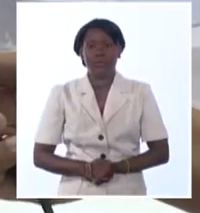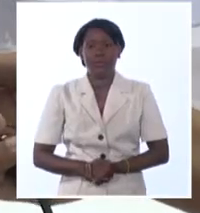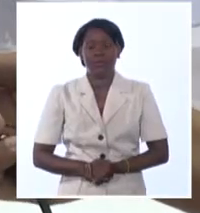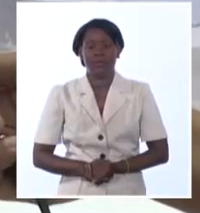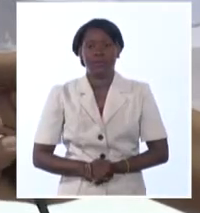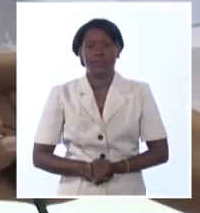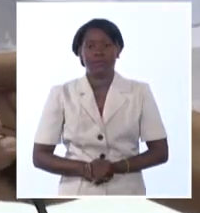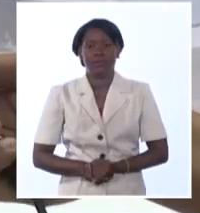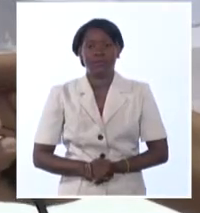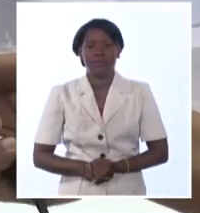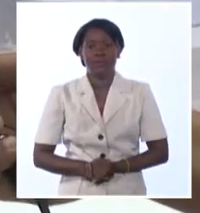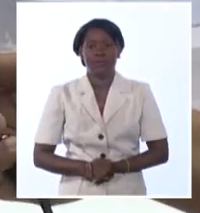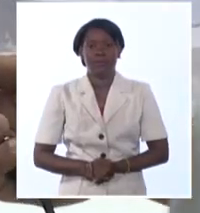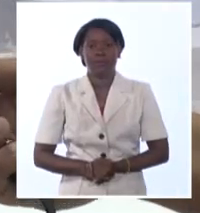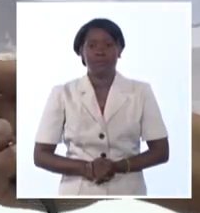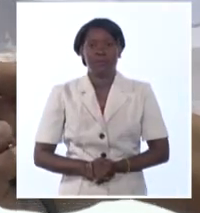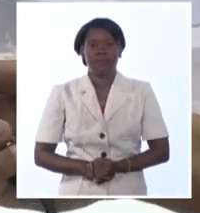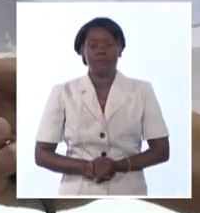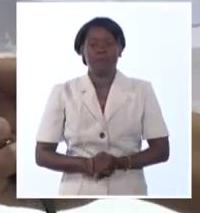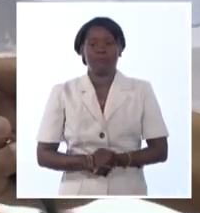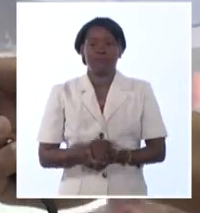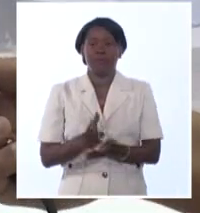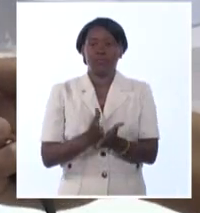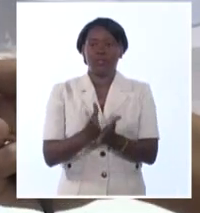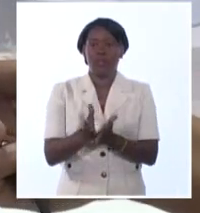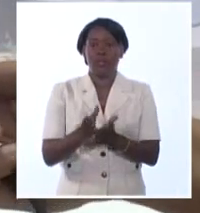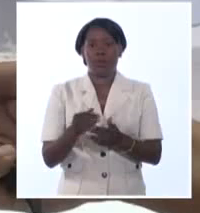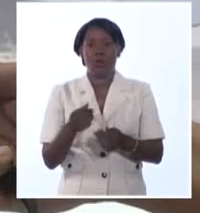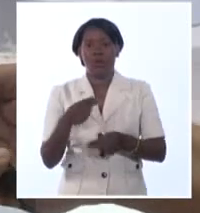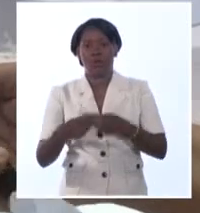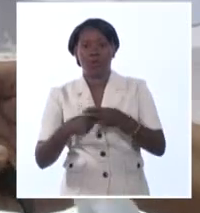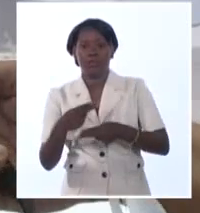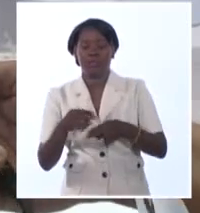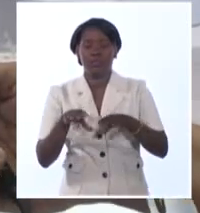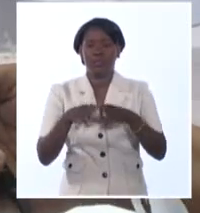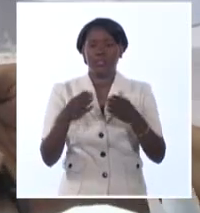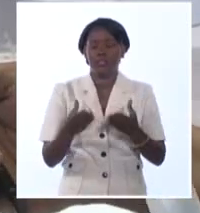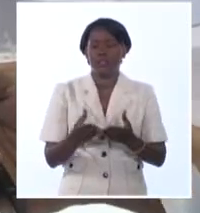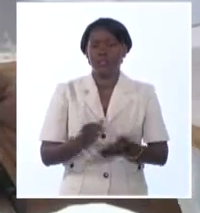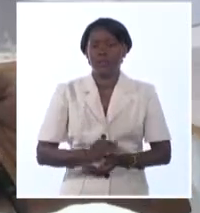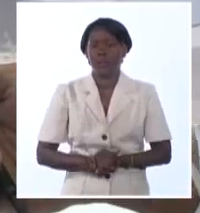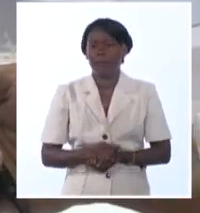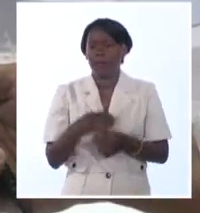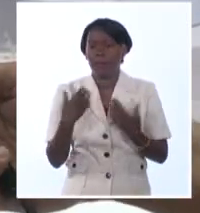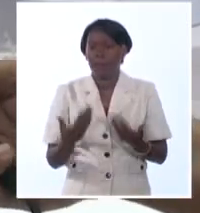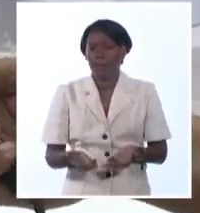sosteniendo la disponibilidad también que nos permita tener una capacidad de potencia